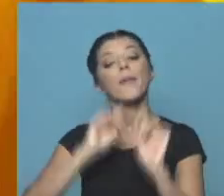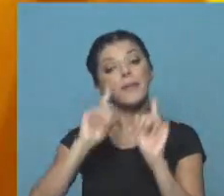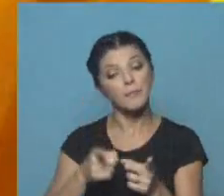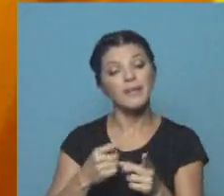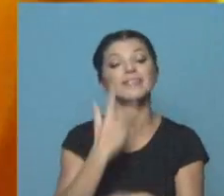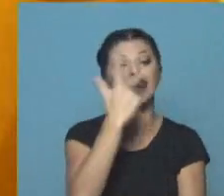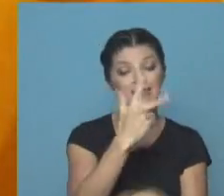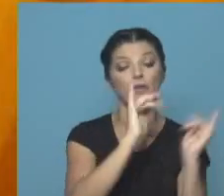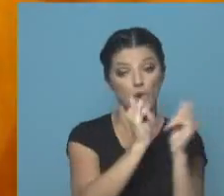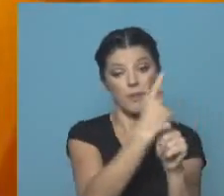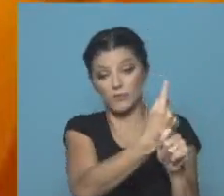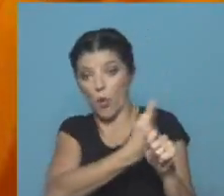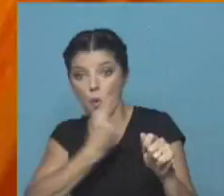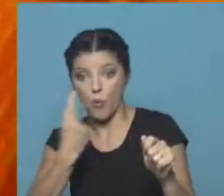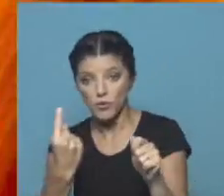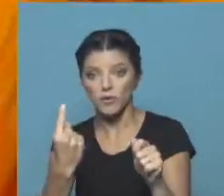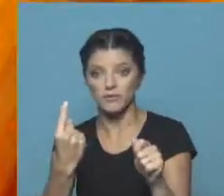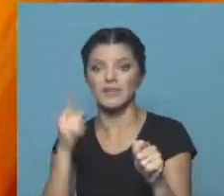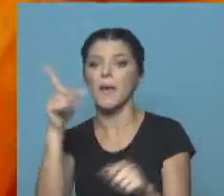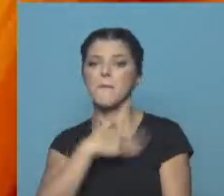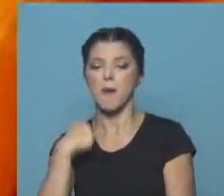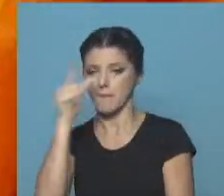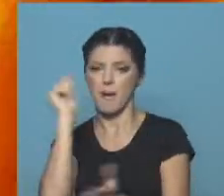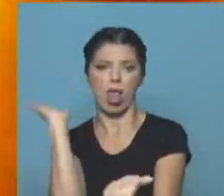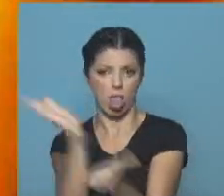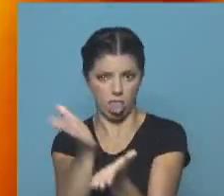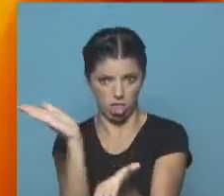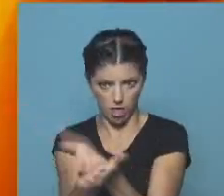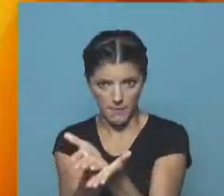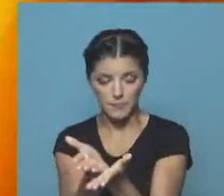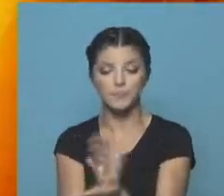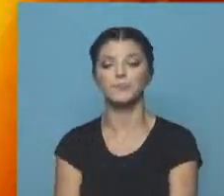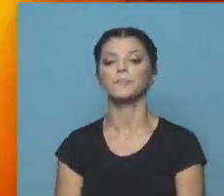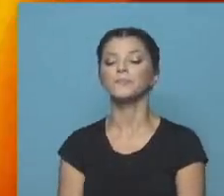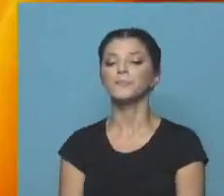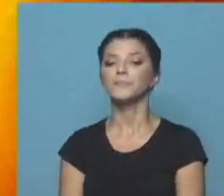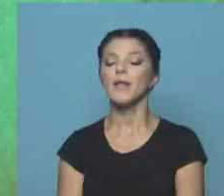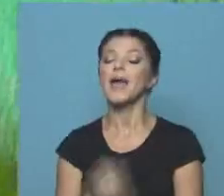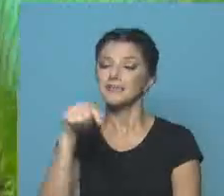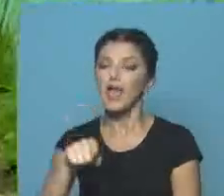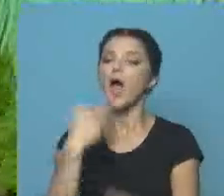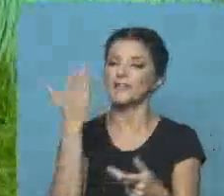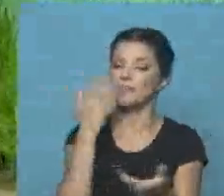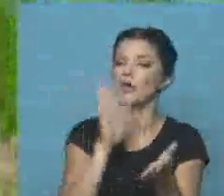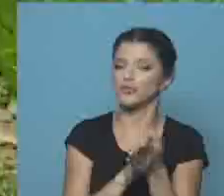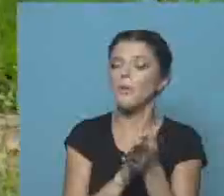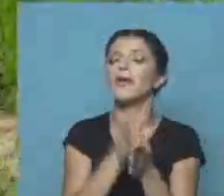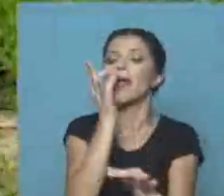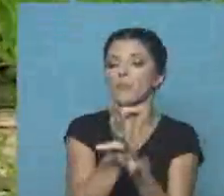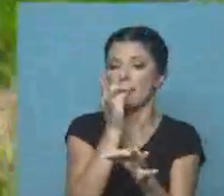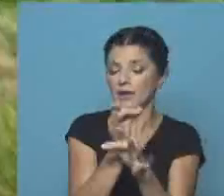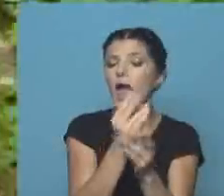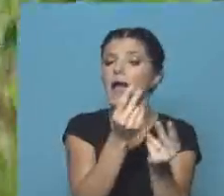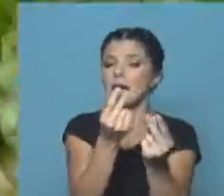3 adolescentes son castigados por sus padres. Si bien se valora la educación de calidad pública y gratuita,